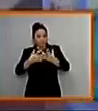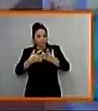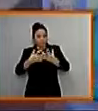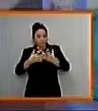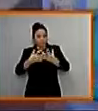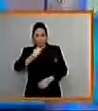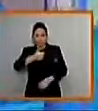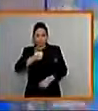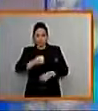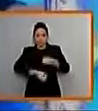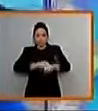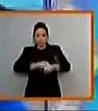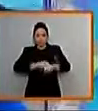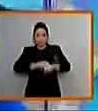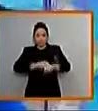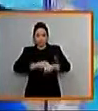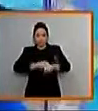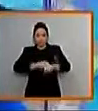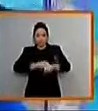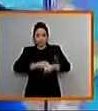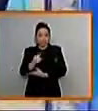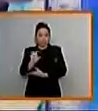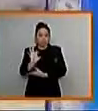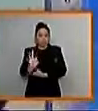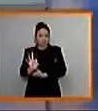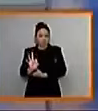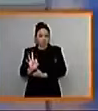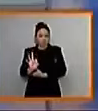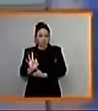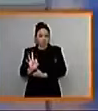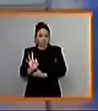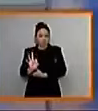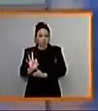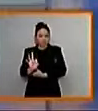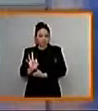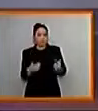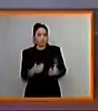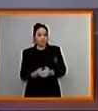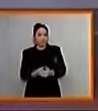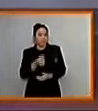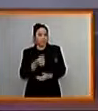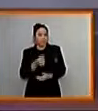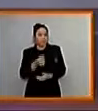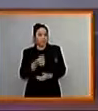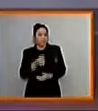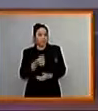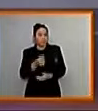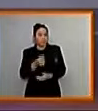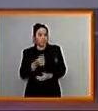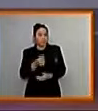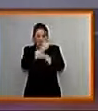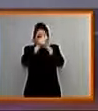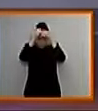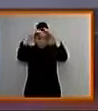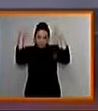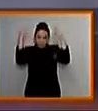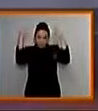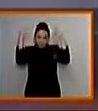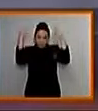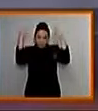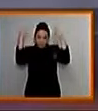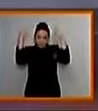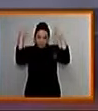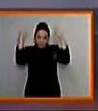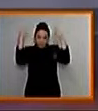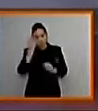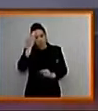10 esferas del 0 al 9. Muchísima suerte. Vamos a descubrir cuál es el sueño ganador de esta noche.